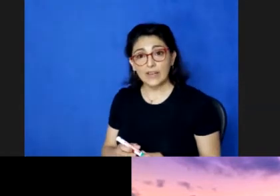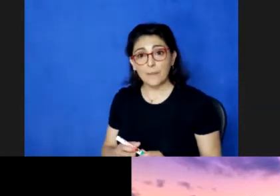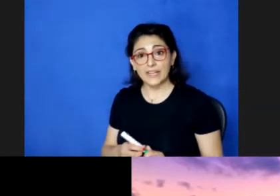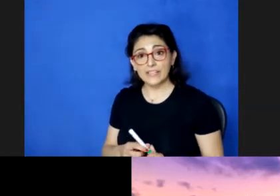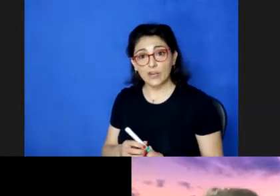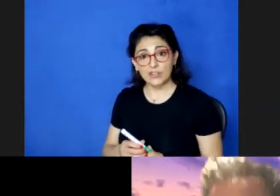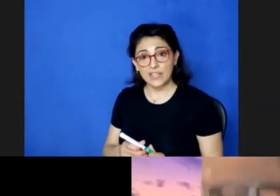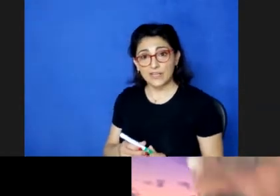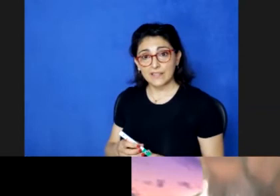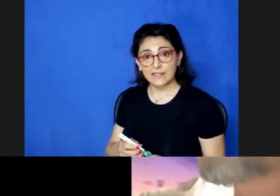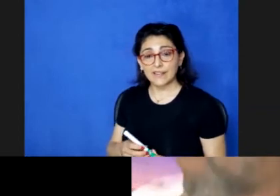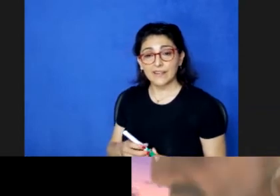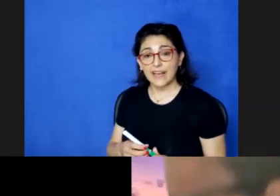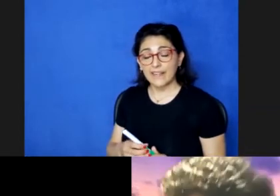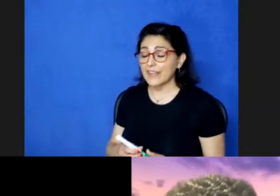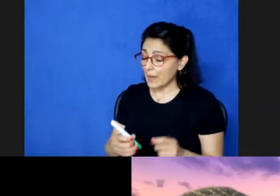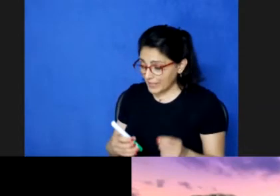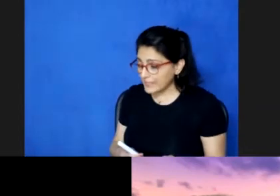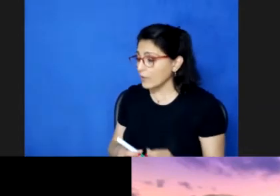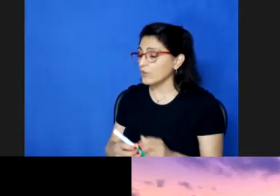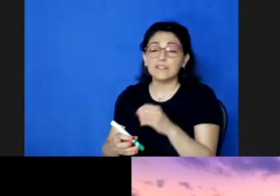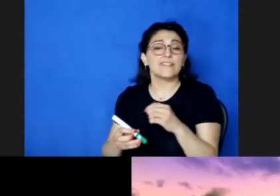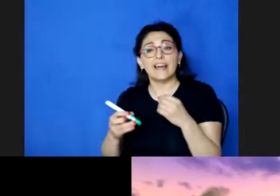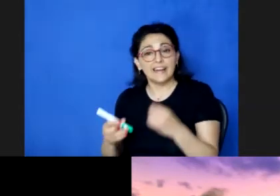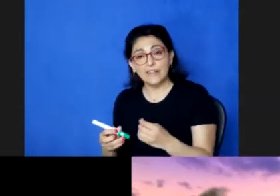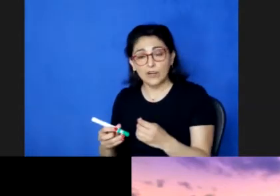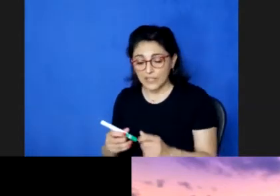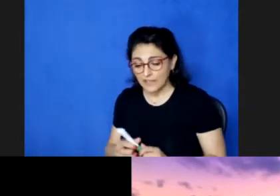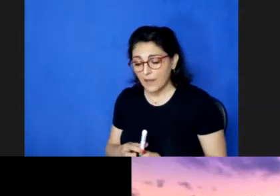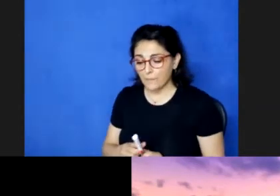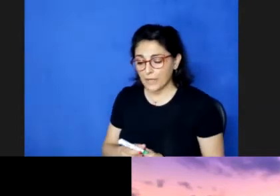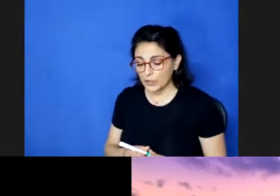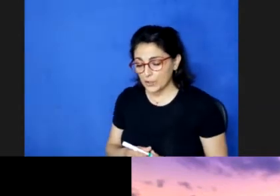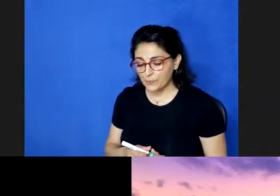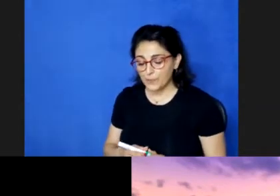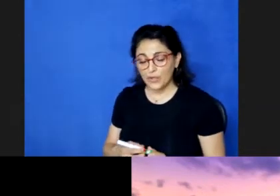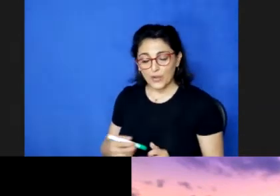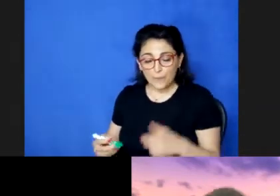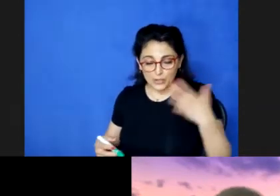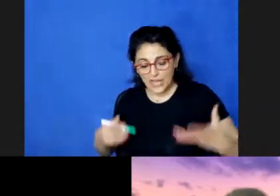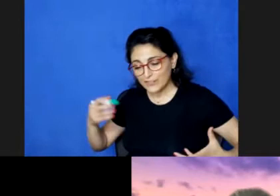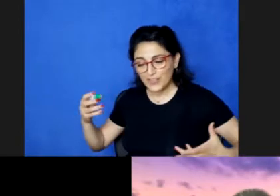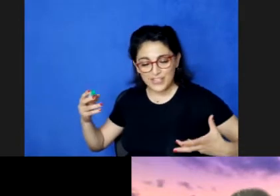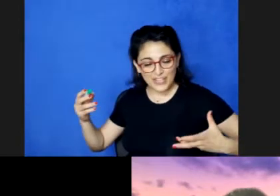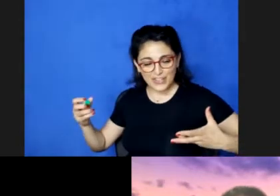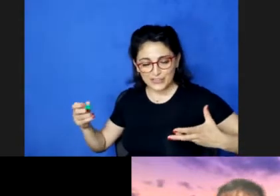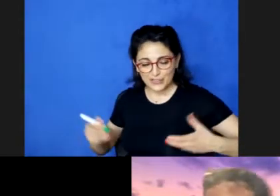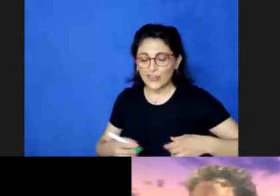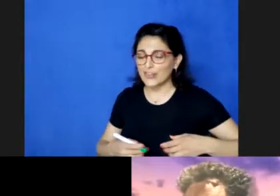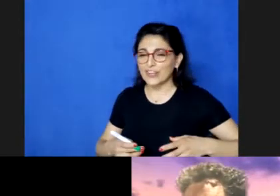disfrutando de las pequeñas cosas de cada día, de las pequeñas cosas y de las grandes cosas, pero con proyectos